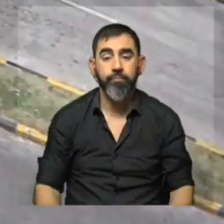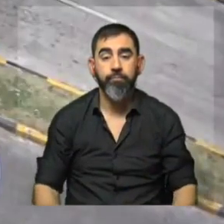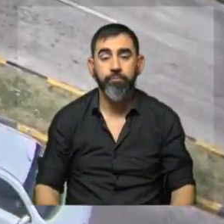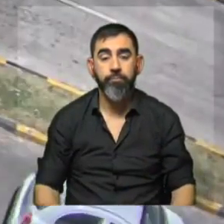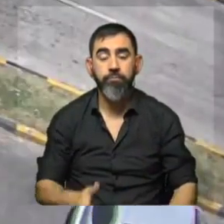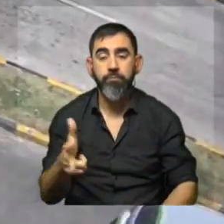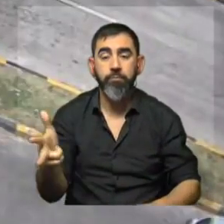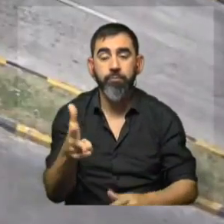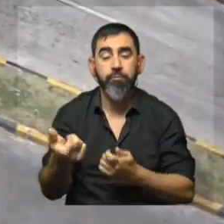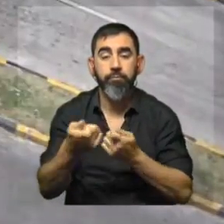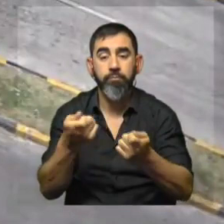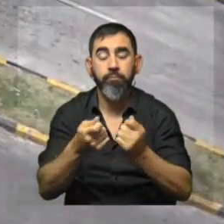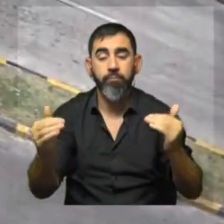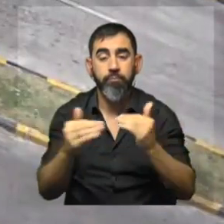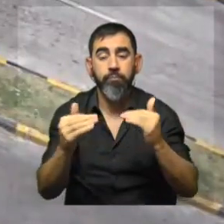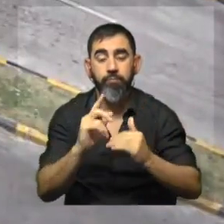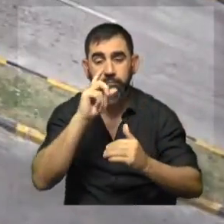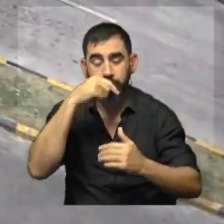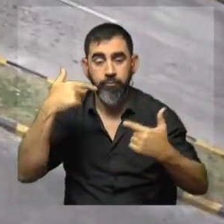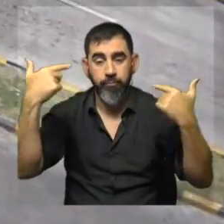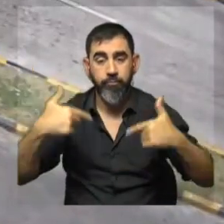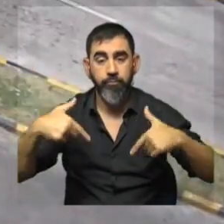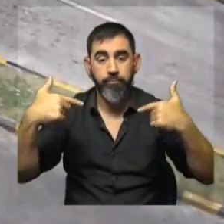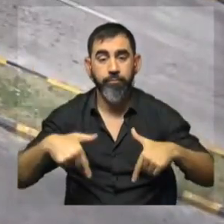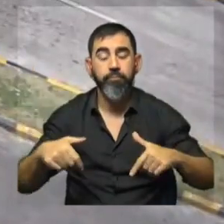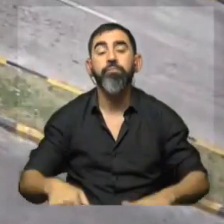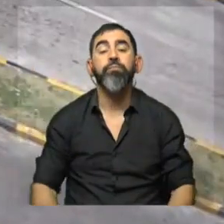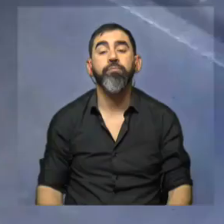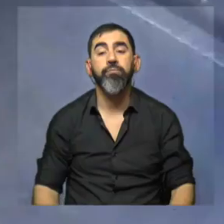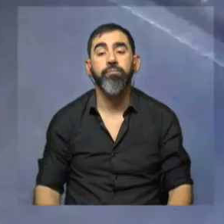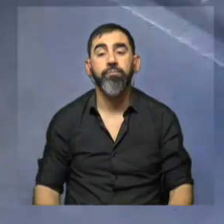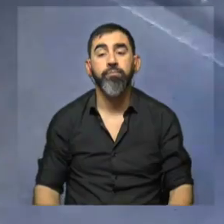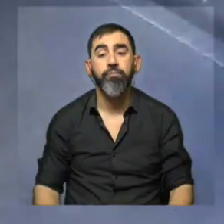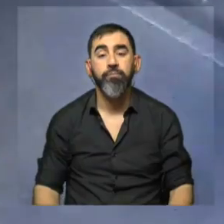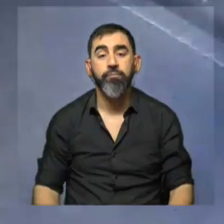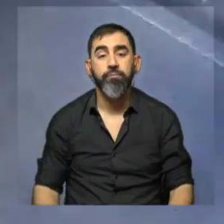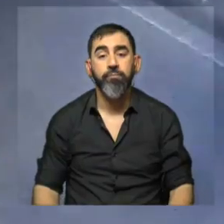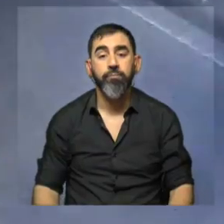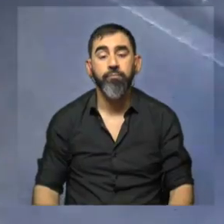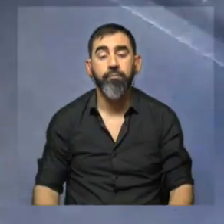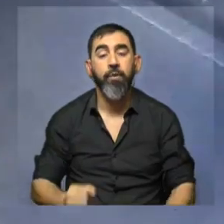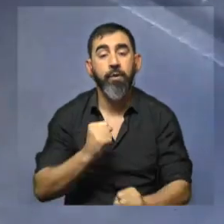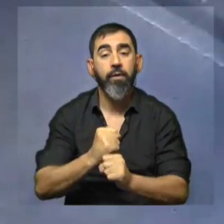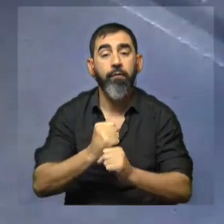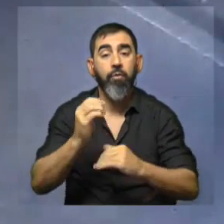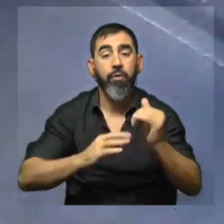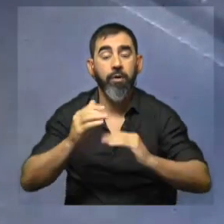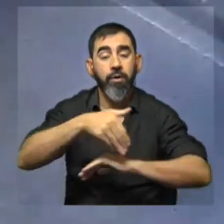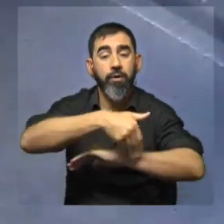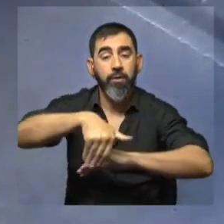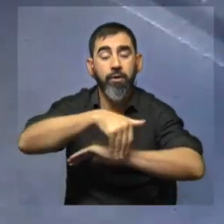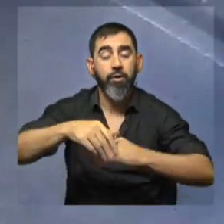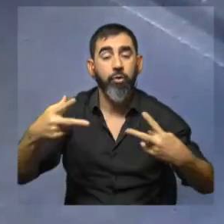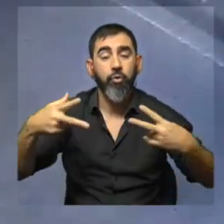siempre estamos viendo las cámaras del Centro de Gestión de Movilidad de la Intendencia de Montevideo. Tengan en cuenta, por ejemplo, que por trabajos de hormigonado